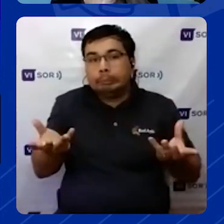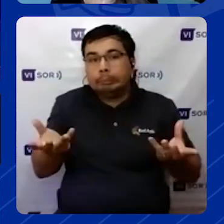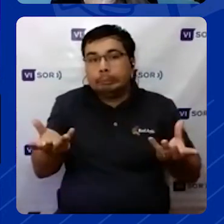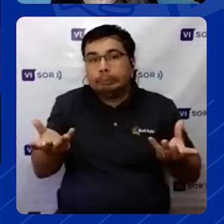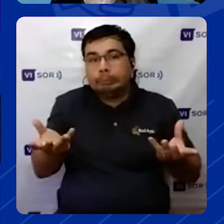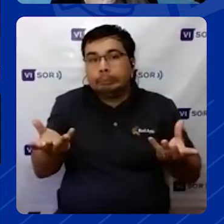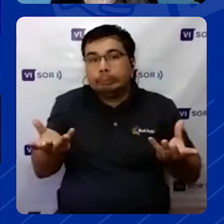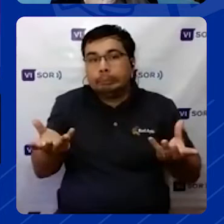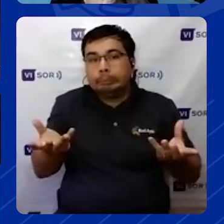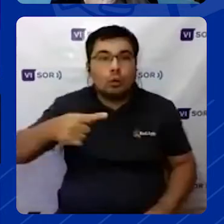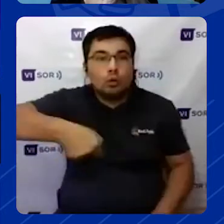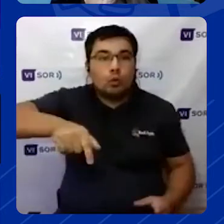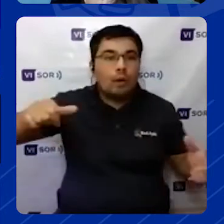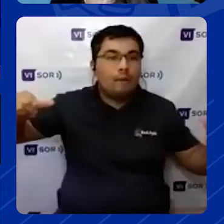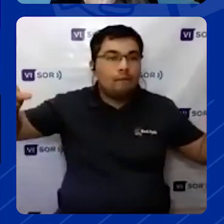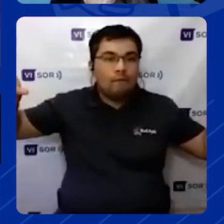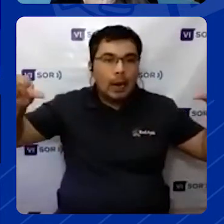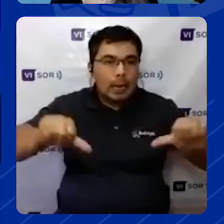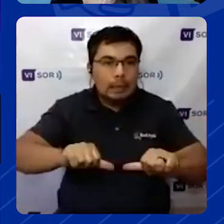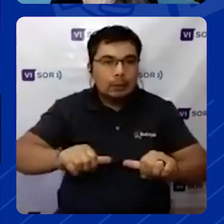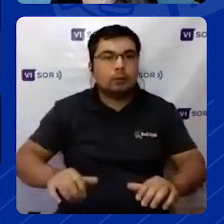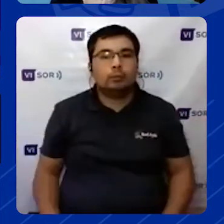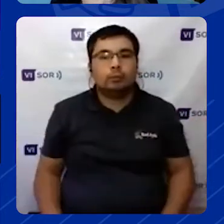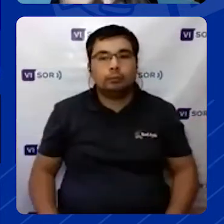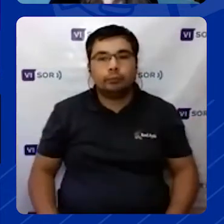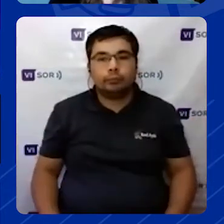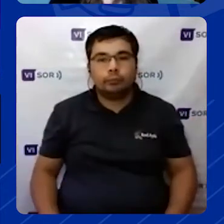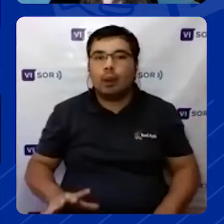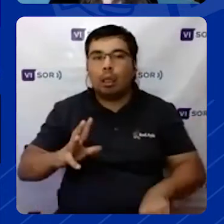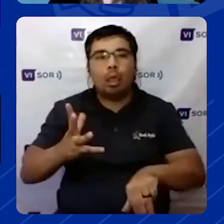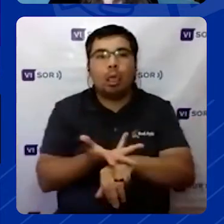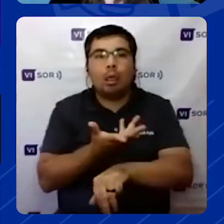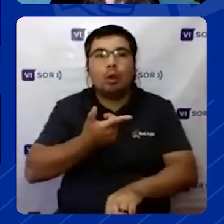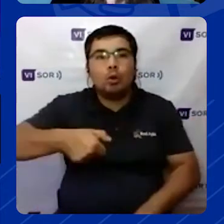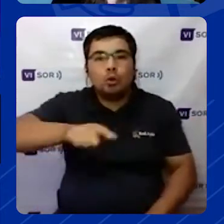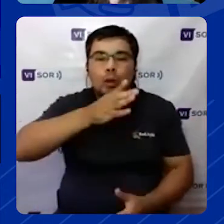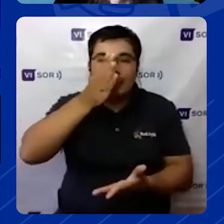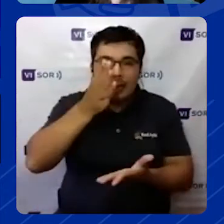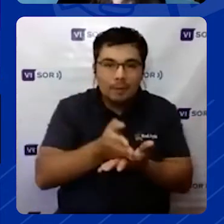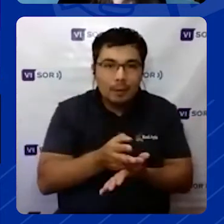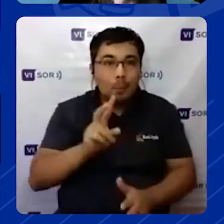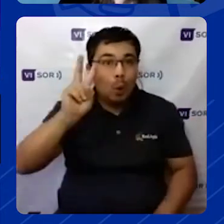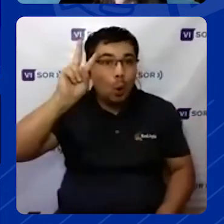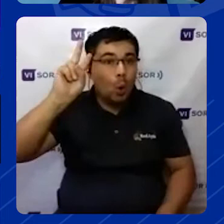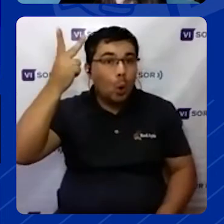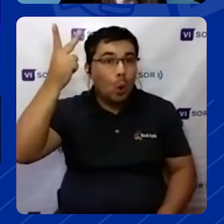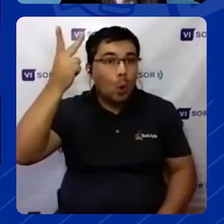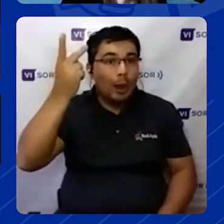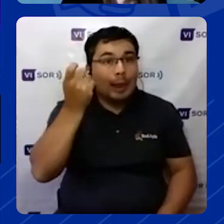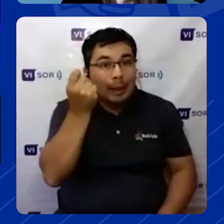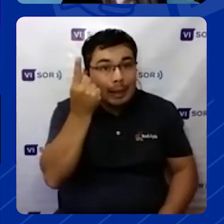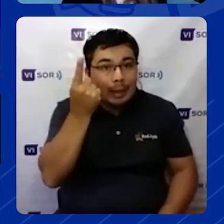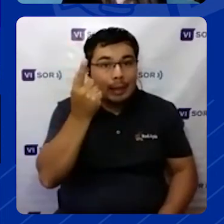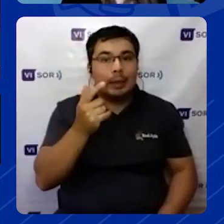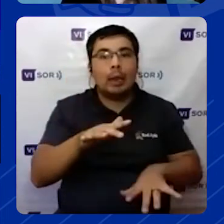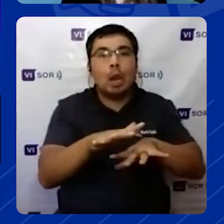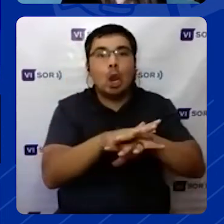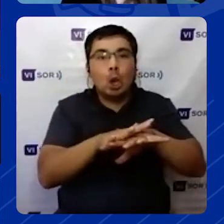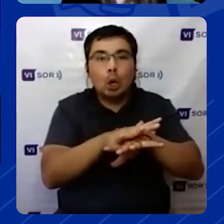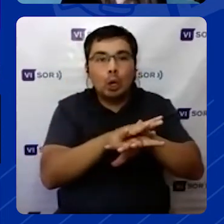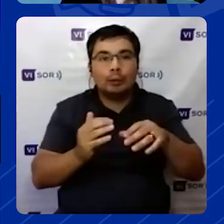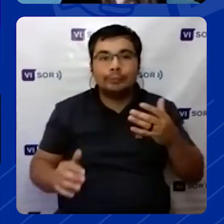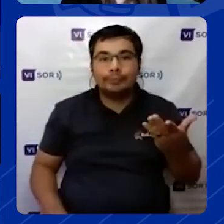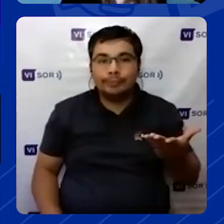estamos fracasando. Es decir, tenemos que convencer de que los textos que se produzcan en lectura fácil tienen que ser los que de